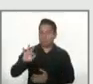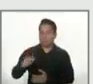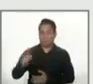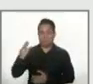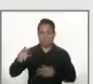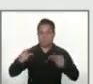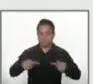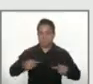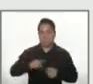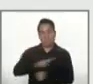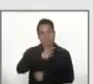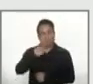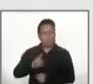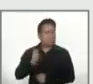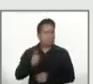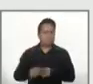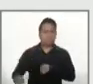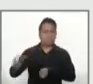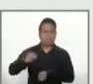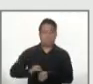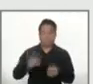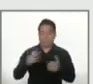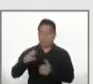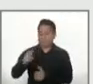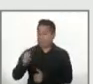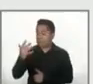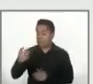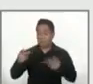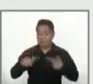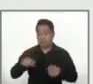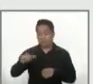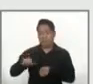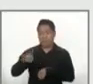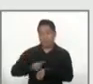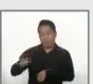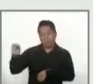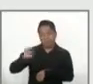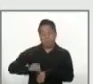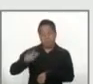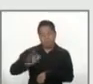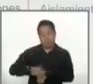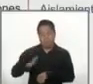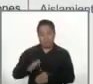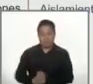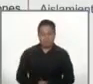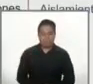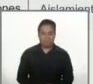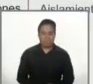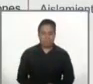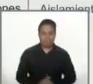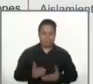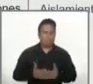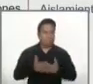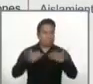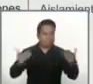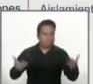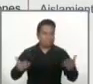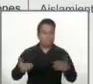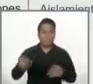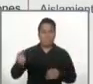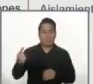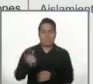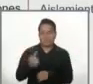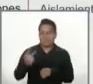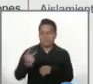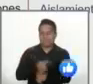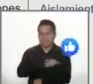56.543 defunciones, esto es 635 más que el corte del día de ayer. Con respecto al